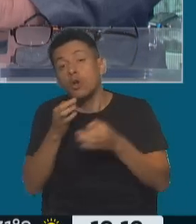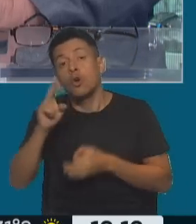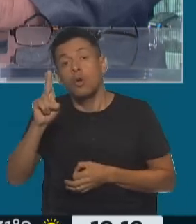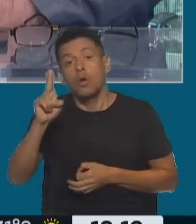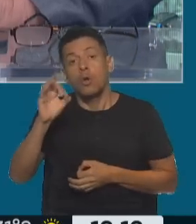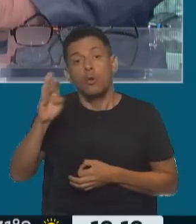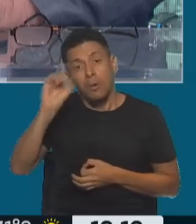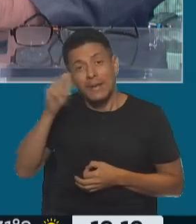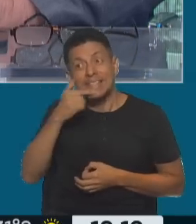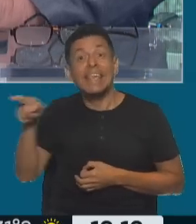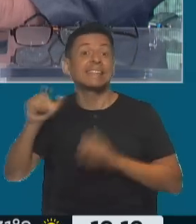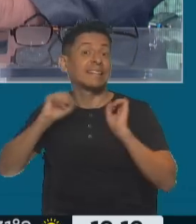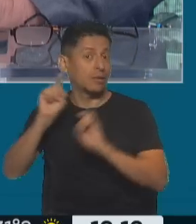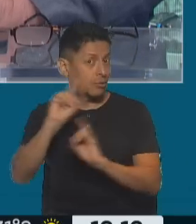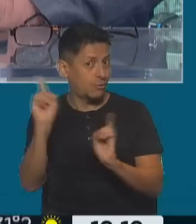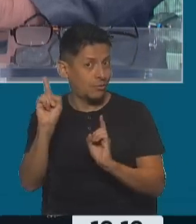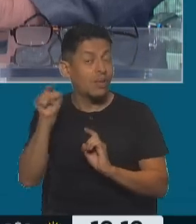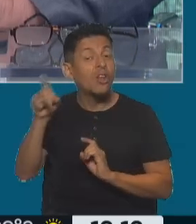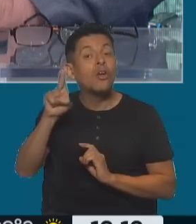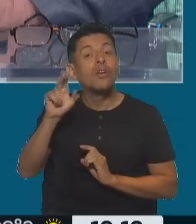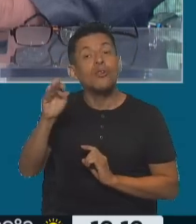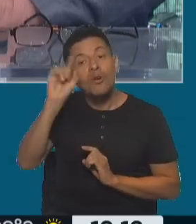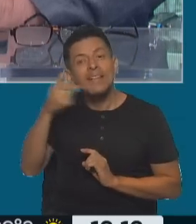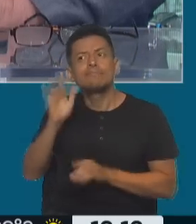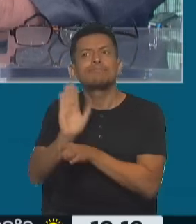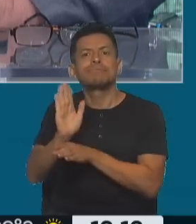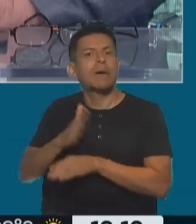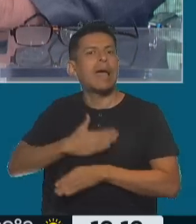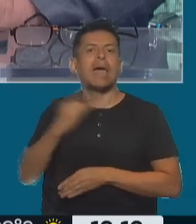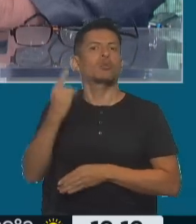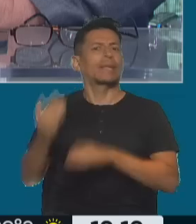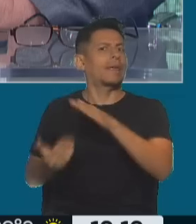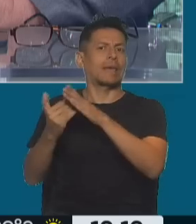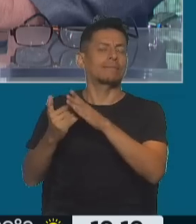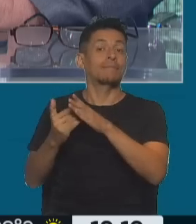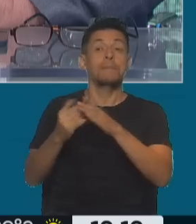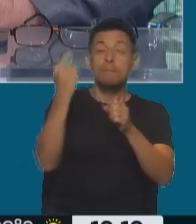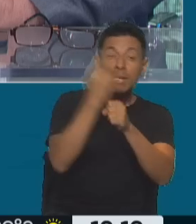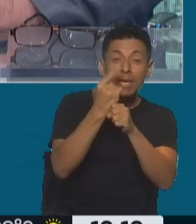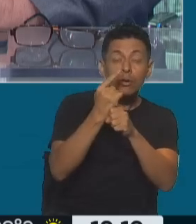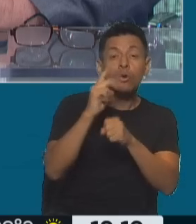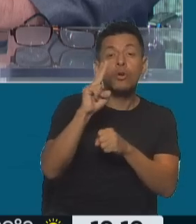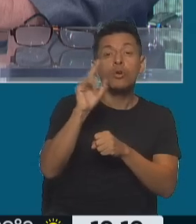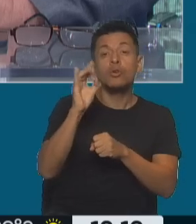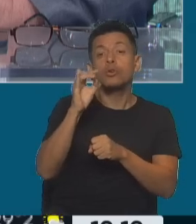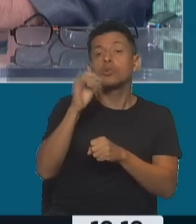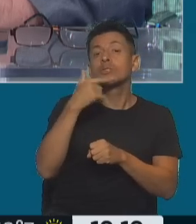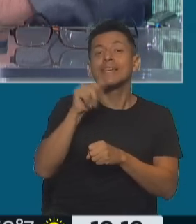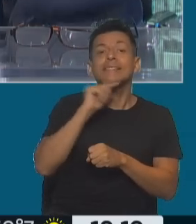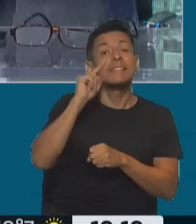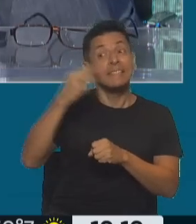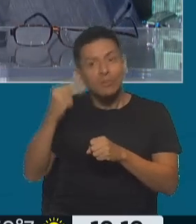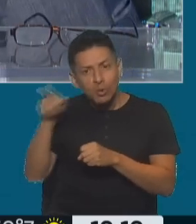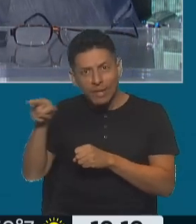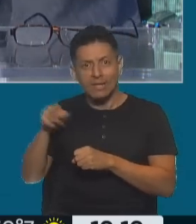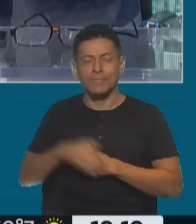no era un secretario. Robles es la máxima autoridad debajo de Rosati, era el director general de la vocalía,